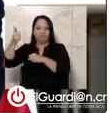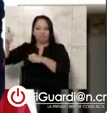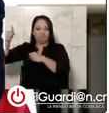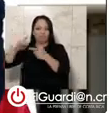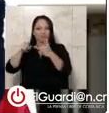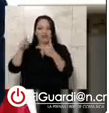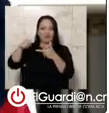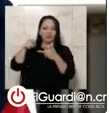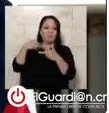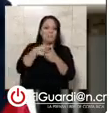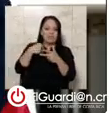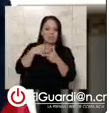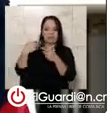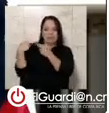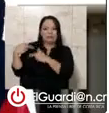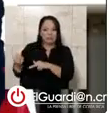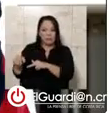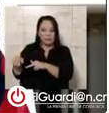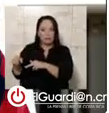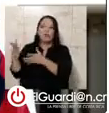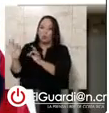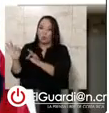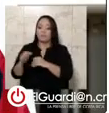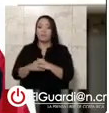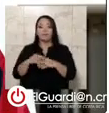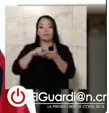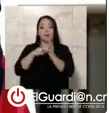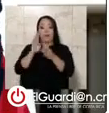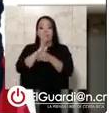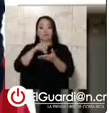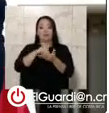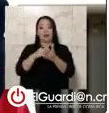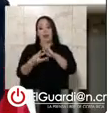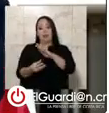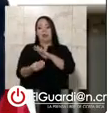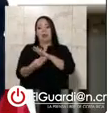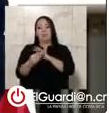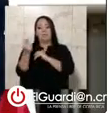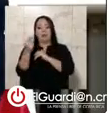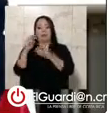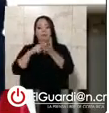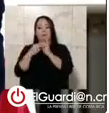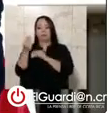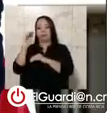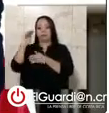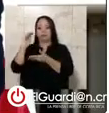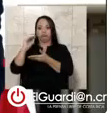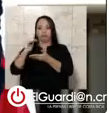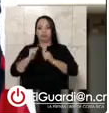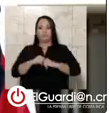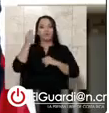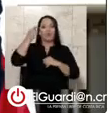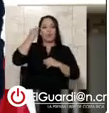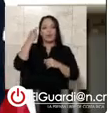comportan irresponsablemente. El Banco Central empieza a imprimir plata, entonces la plata pierde su valor. El gobierno empieza a incurrir